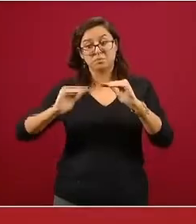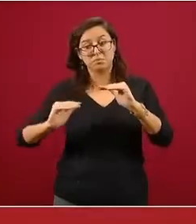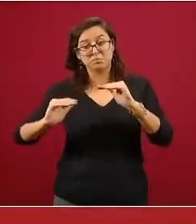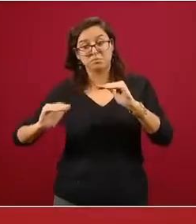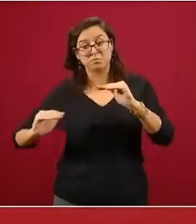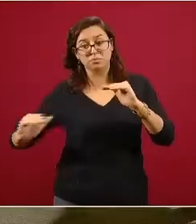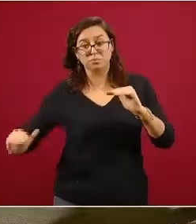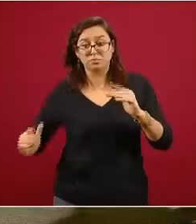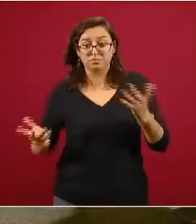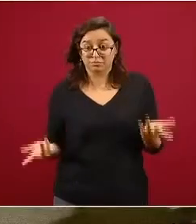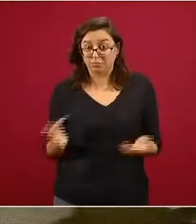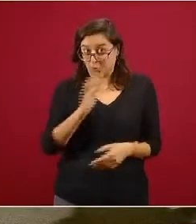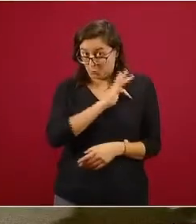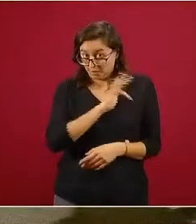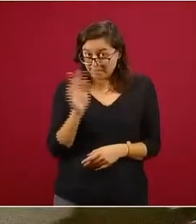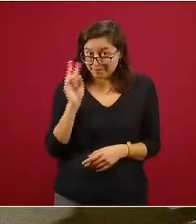descenso.